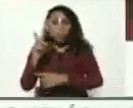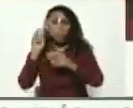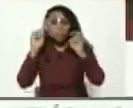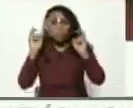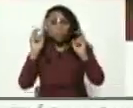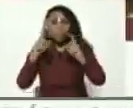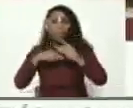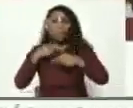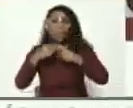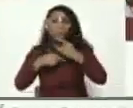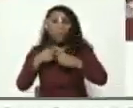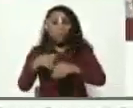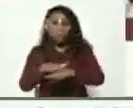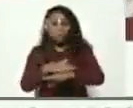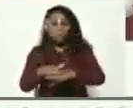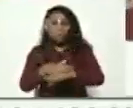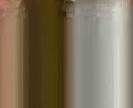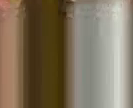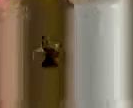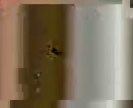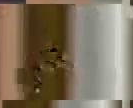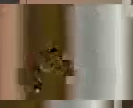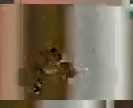y color. Los mulatos